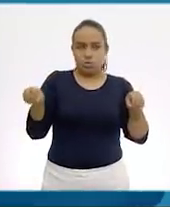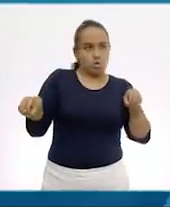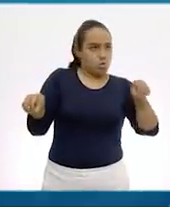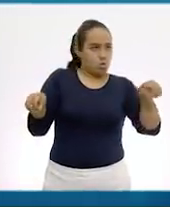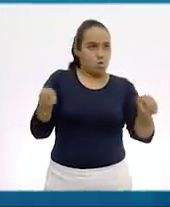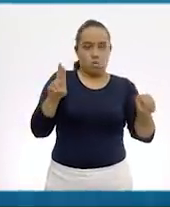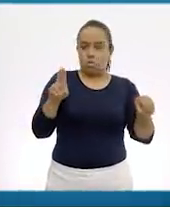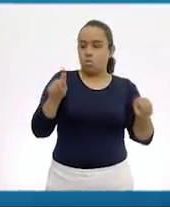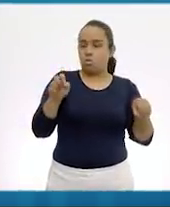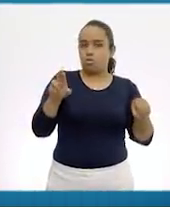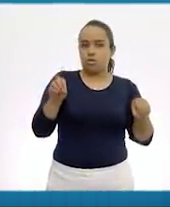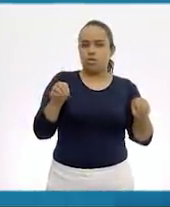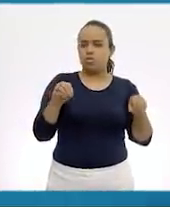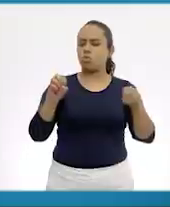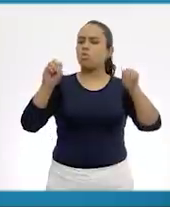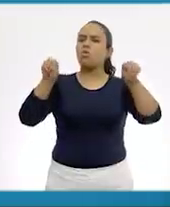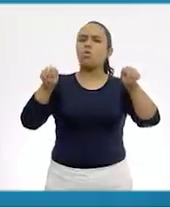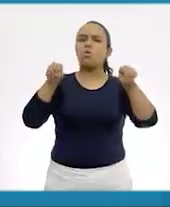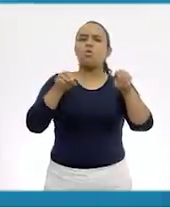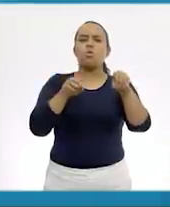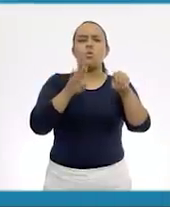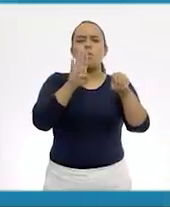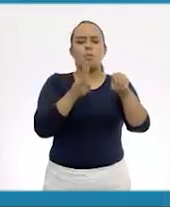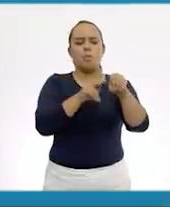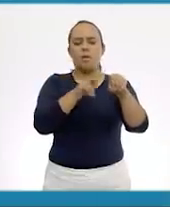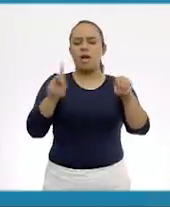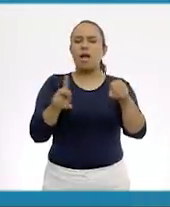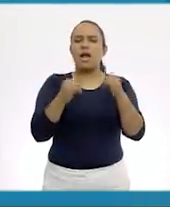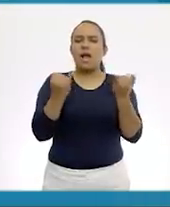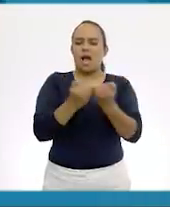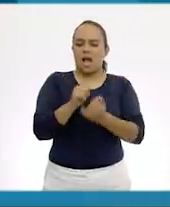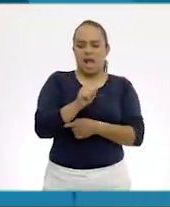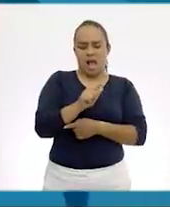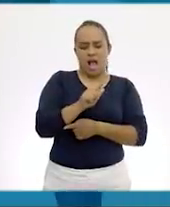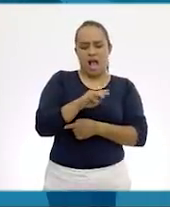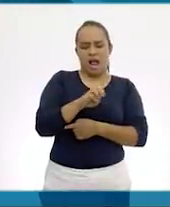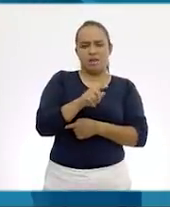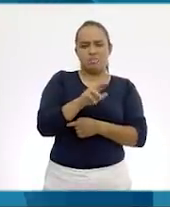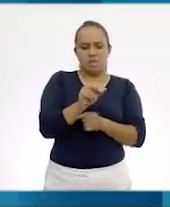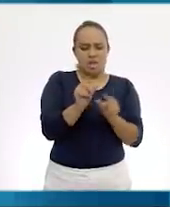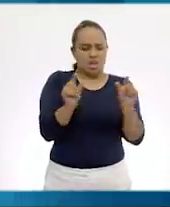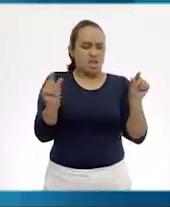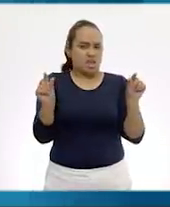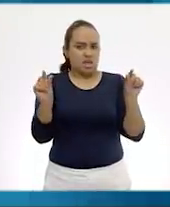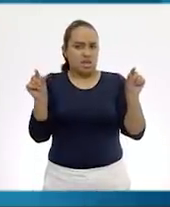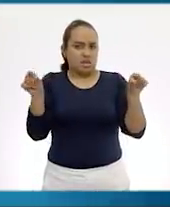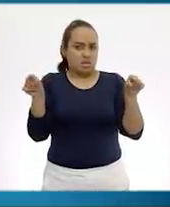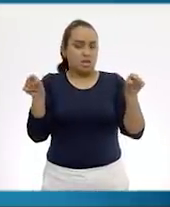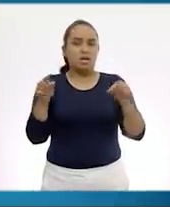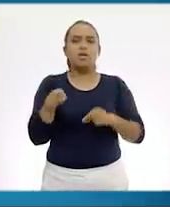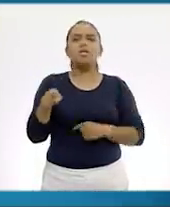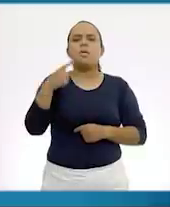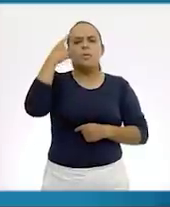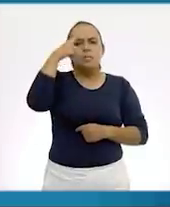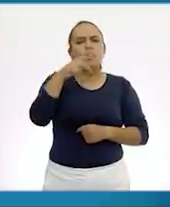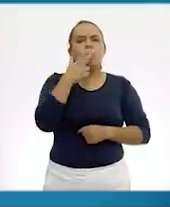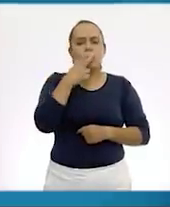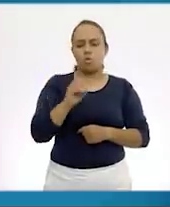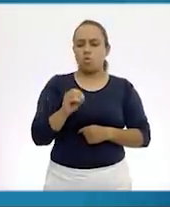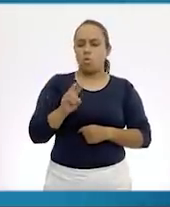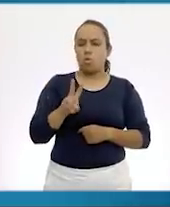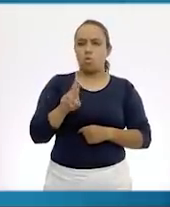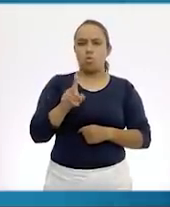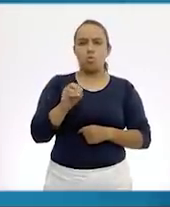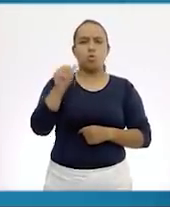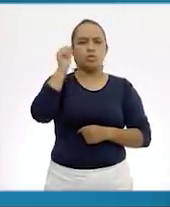útero. Tienen el tamaño y forma de una almendra. Su función es producir y liberar un óvulo